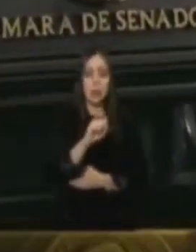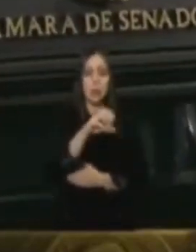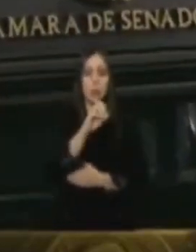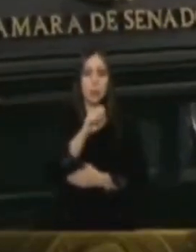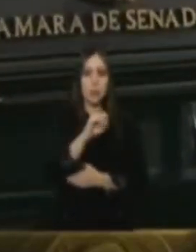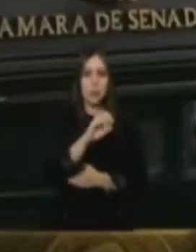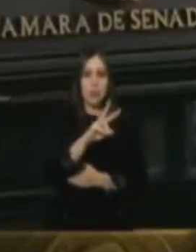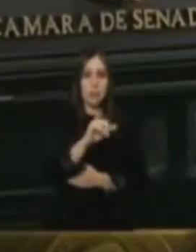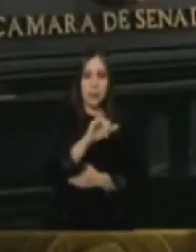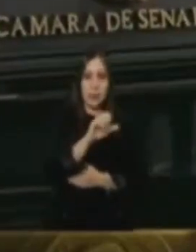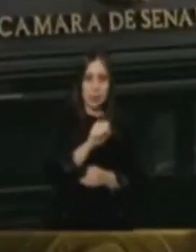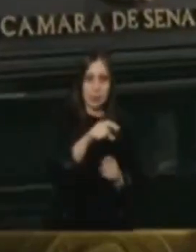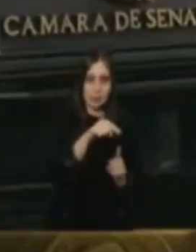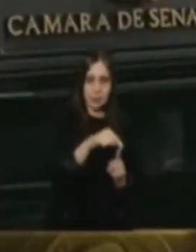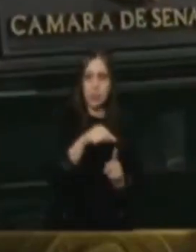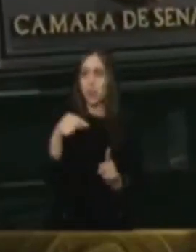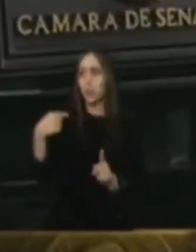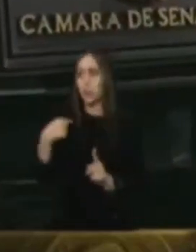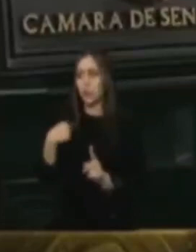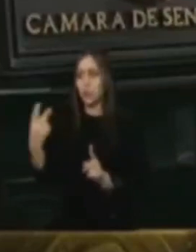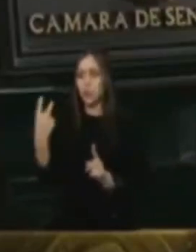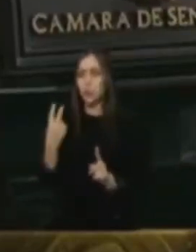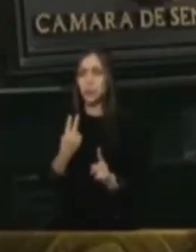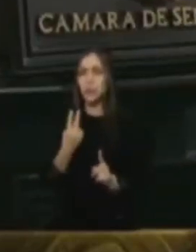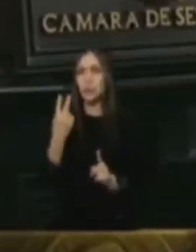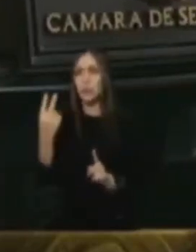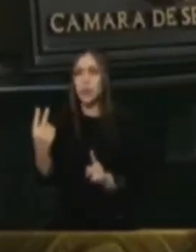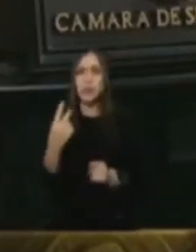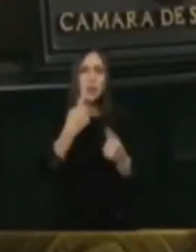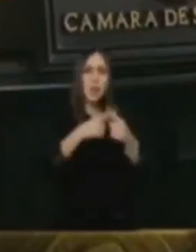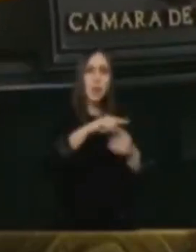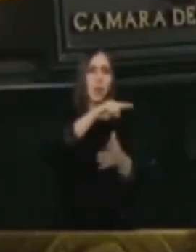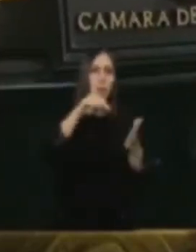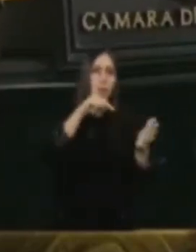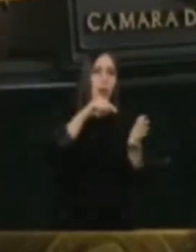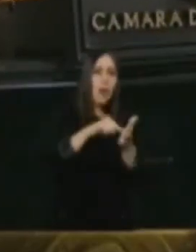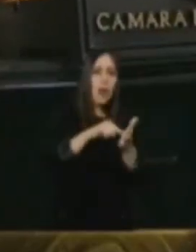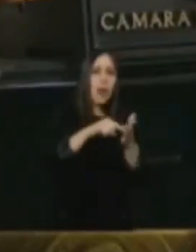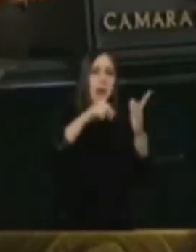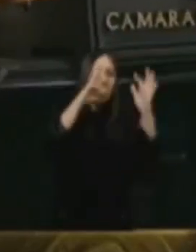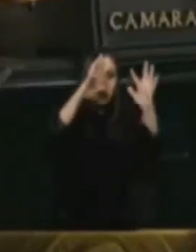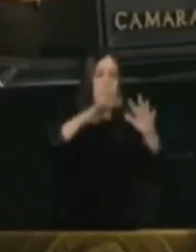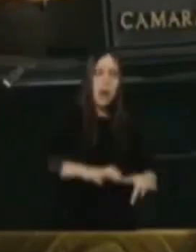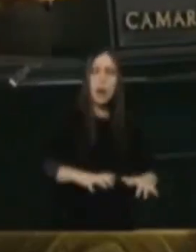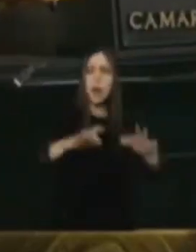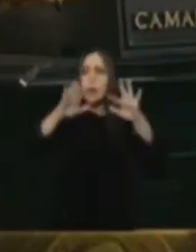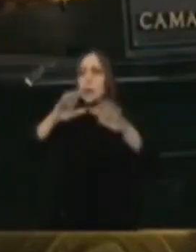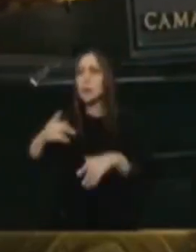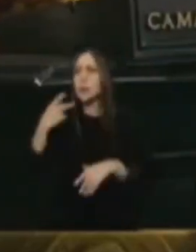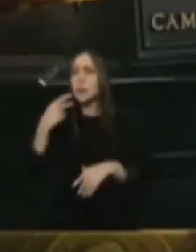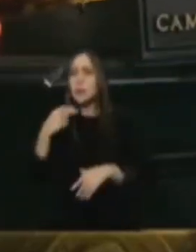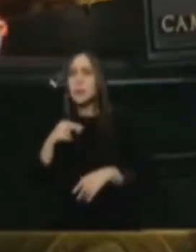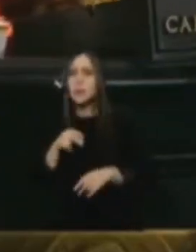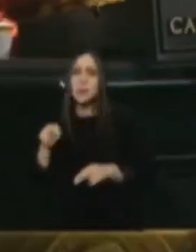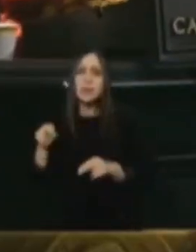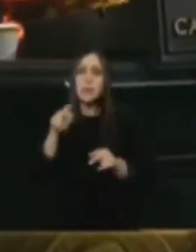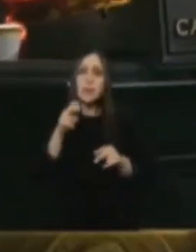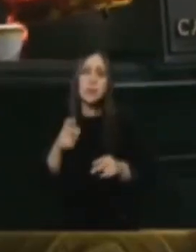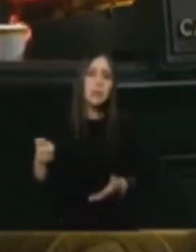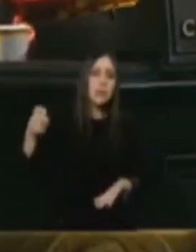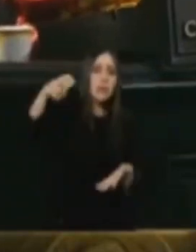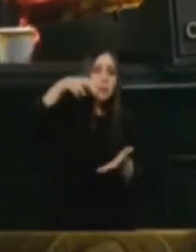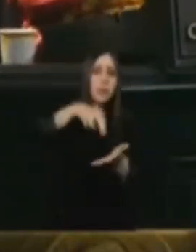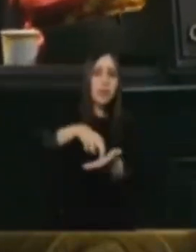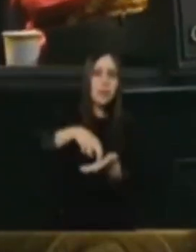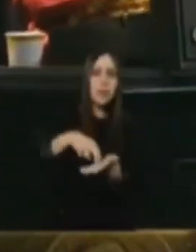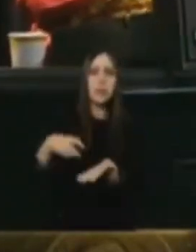en varias zonas de desastre, subíamos a los techos, a los restos de